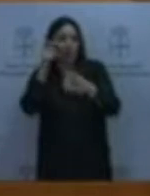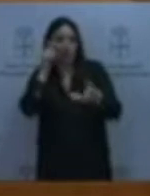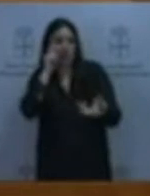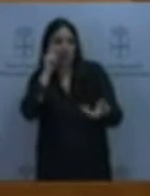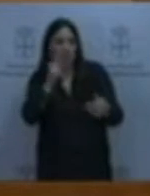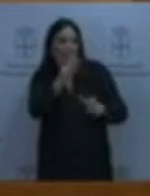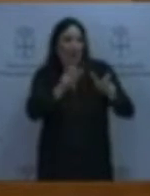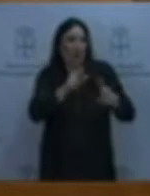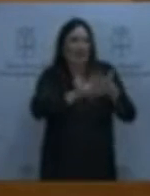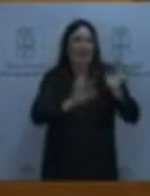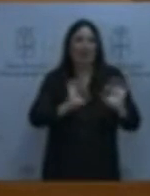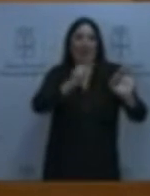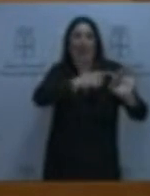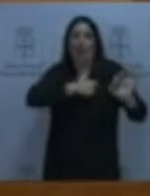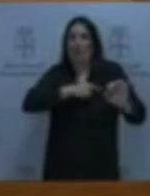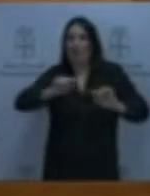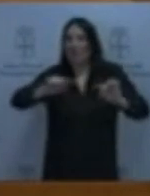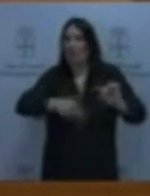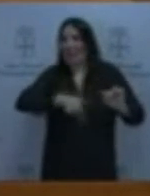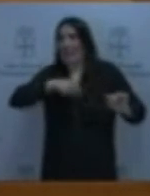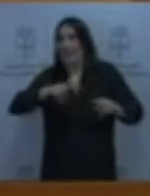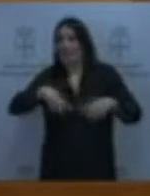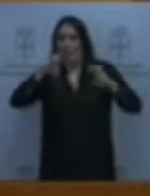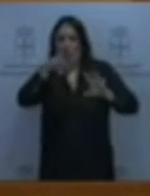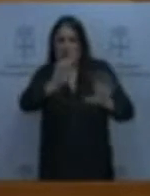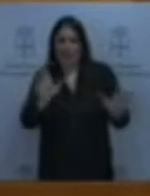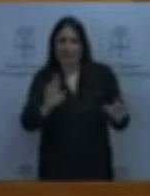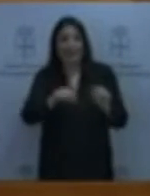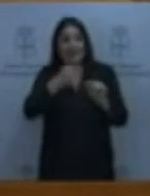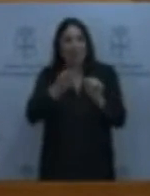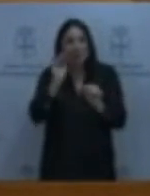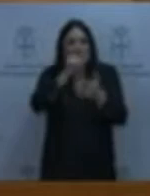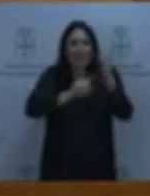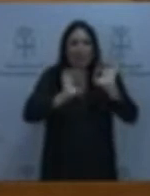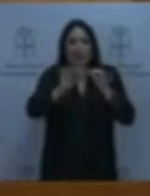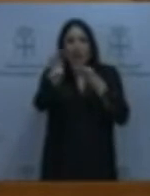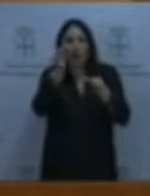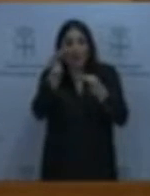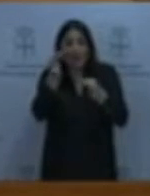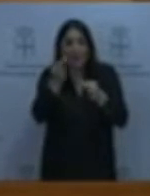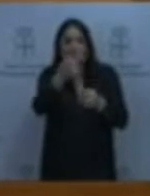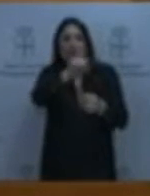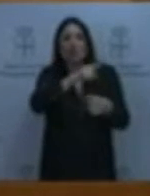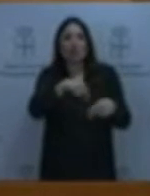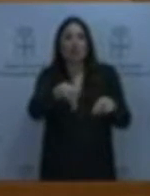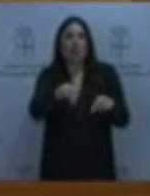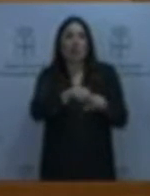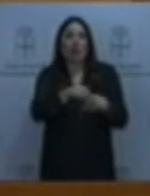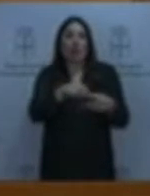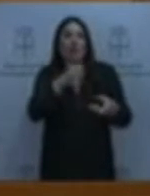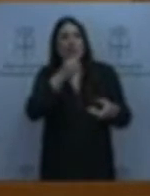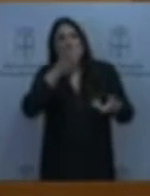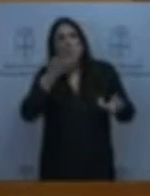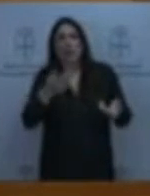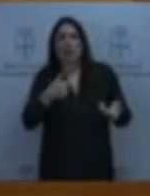Francisco Delgado, el director general de Innovación, que luego cuando se les pregunta concretamente por algunos detalles, hacen como que, bien, yo